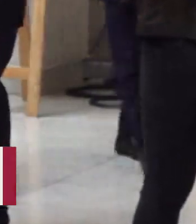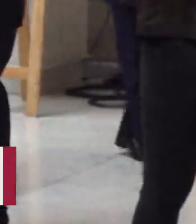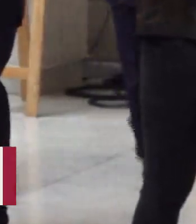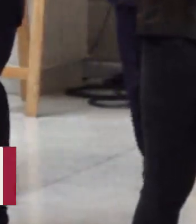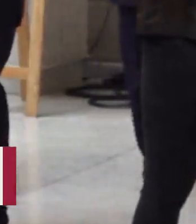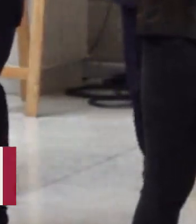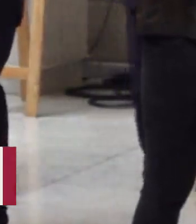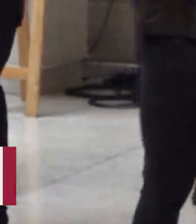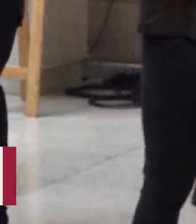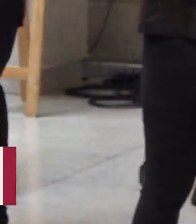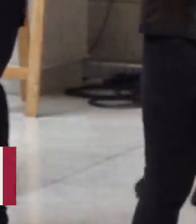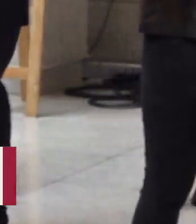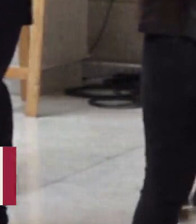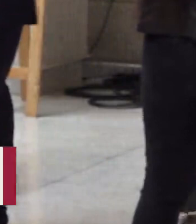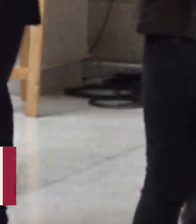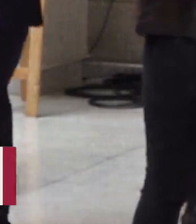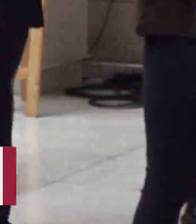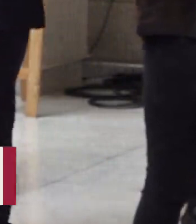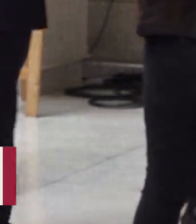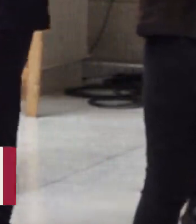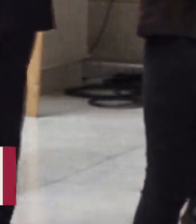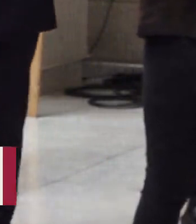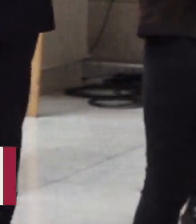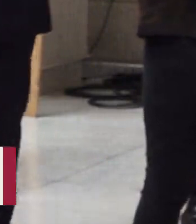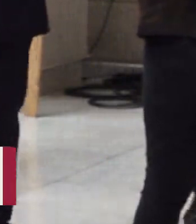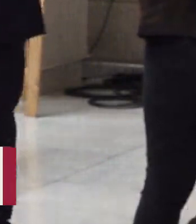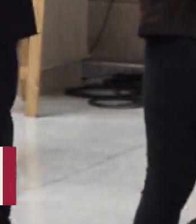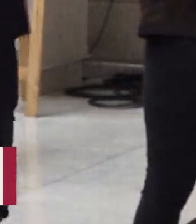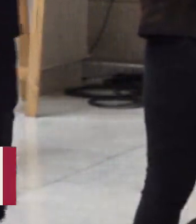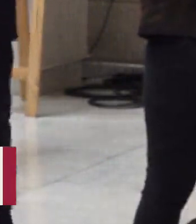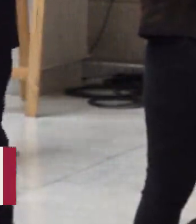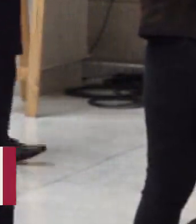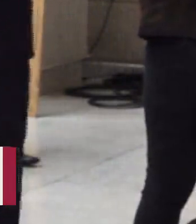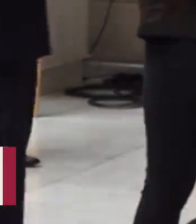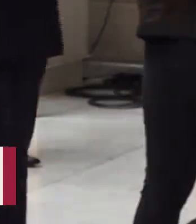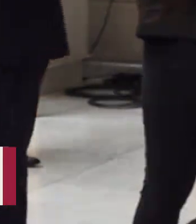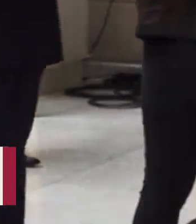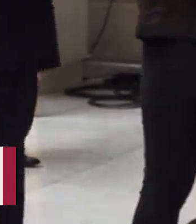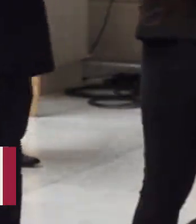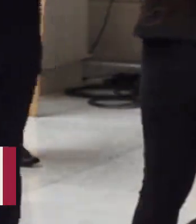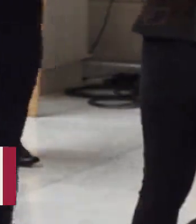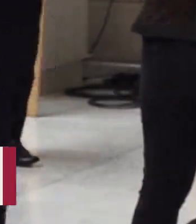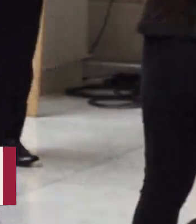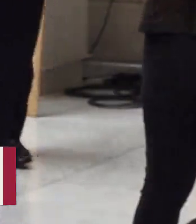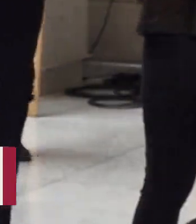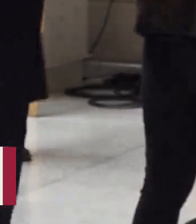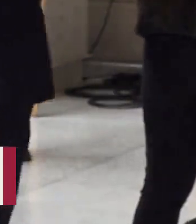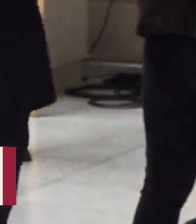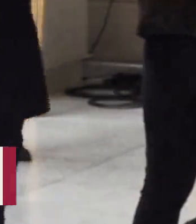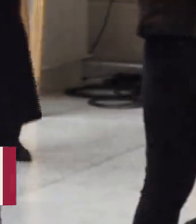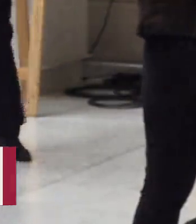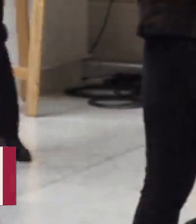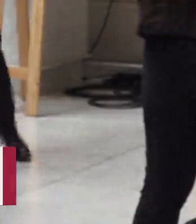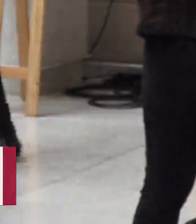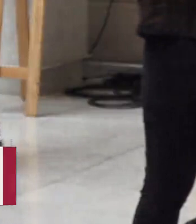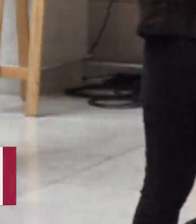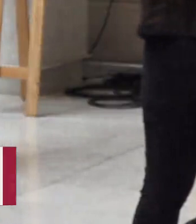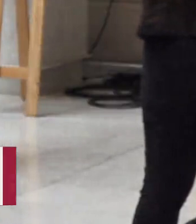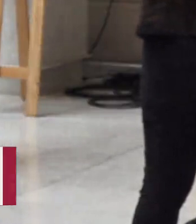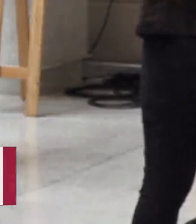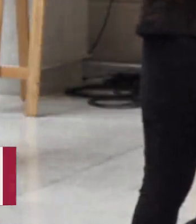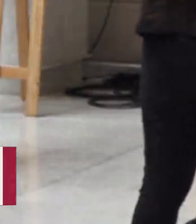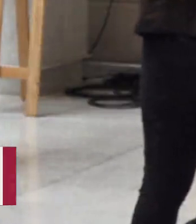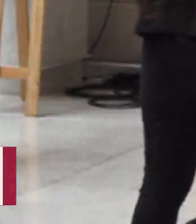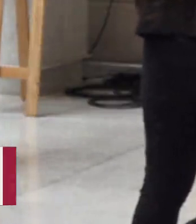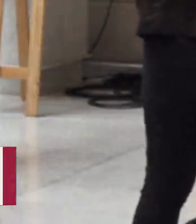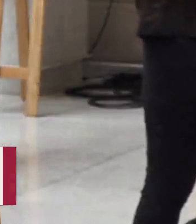ir a beneficiar a aquellas familias que están tan expuestas. No nos olvidemos de que la clase media es un porcentaje muy